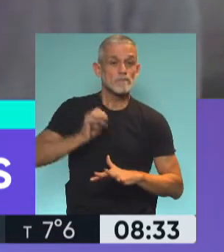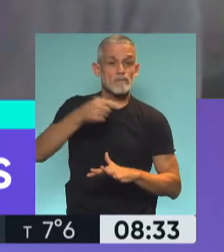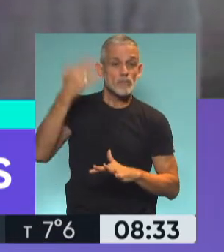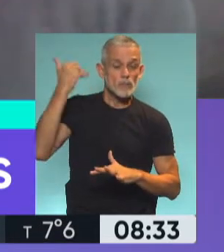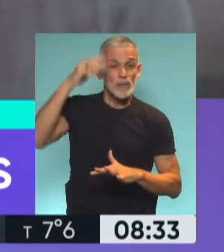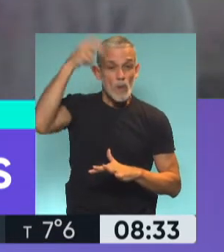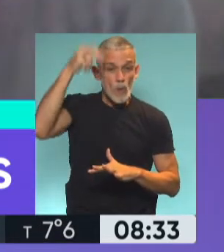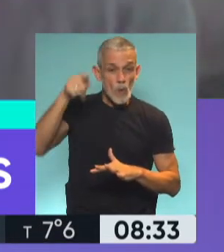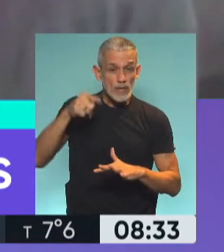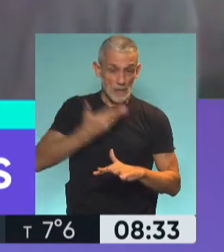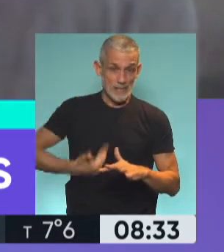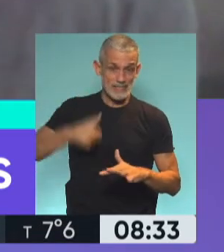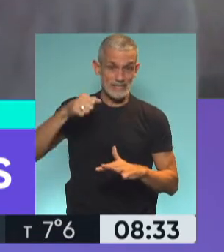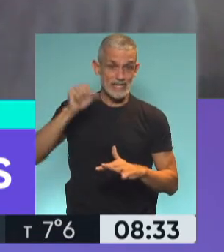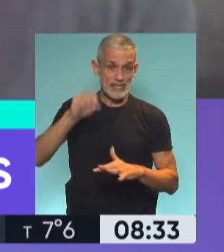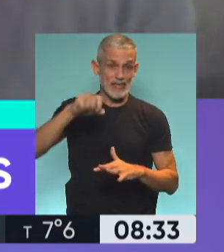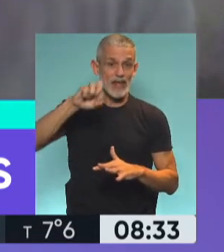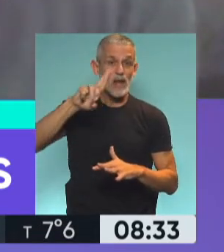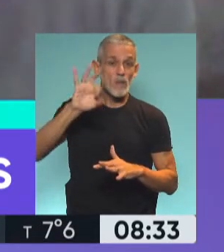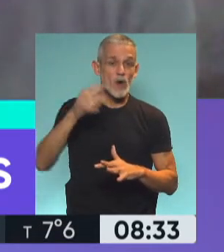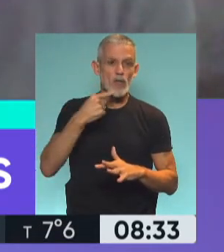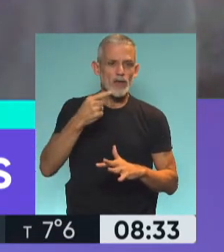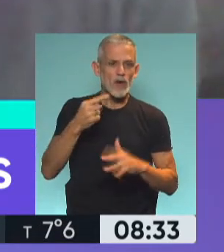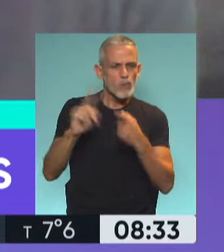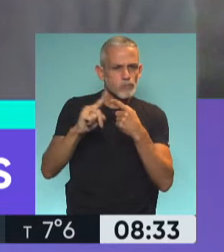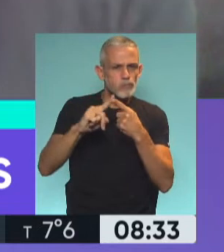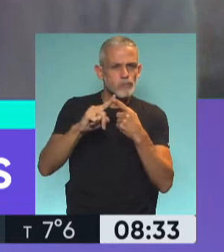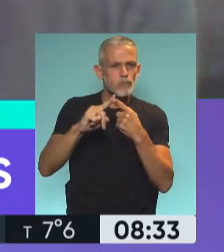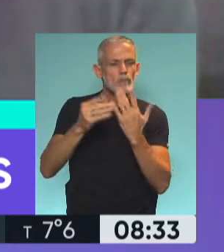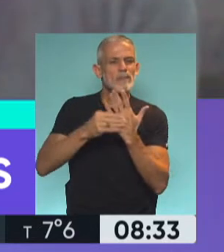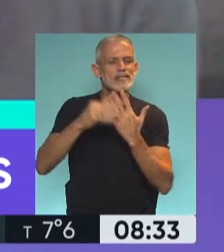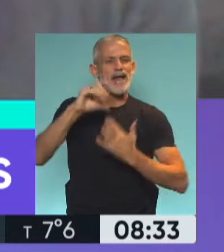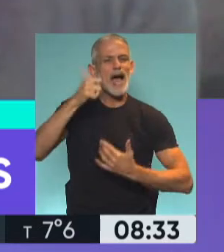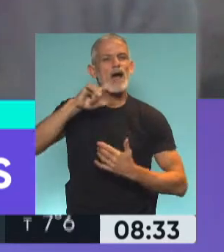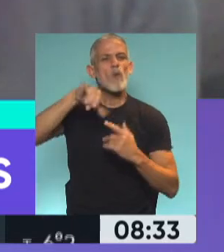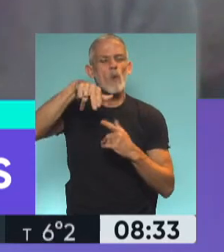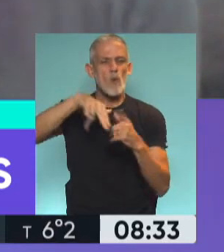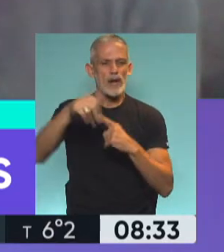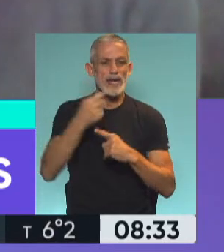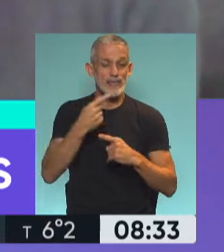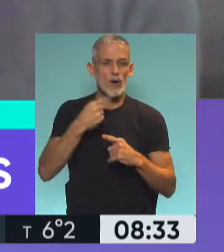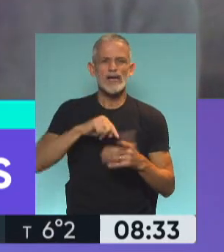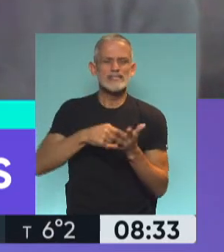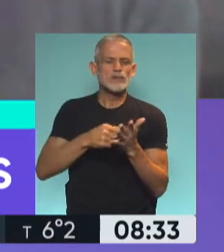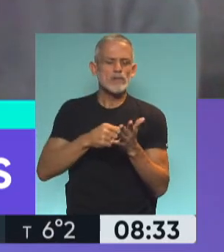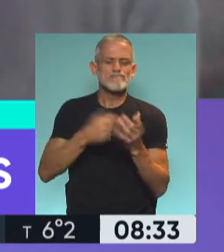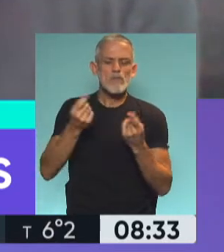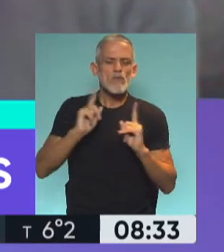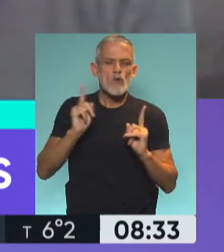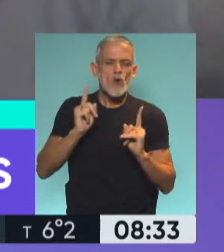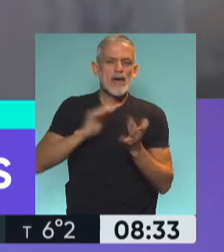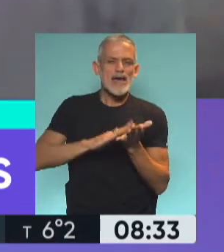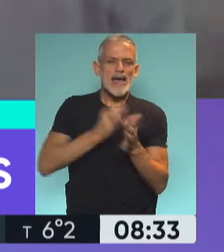Patricia Bullrich, la presidenta del PRO, dijo que había hablado con Soledad Acuña y que Soledad Acuña le había dicho que la ciudad no estaba en condiciones de garantizar